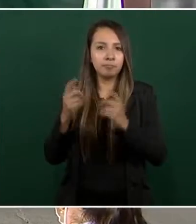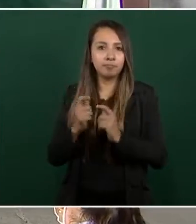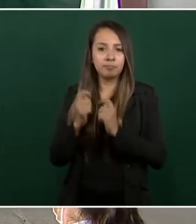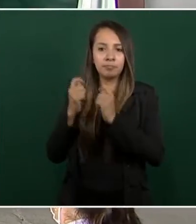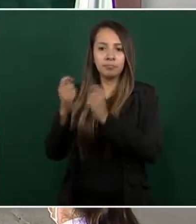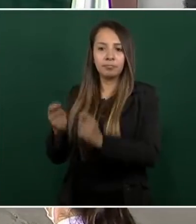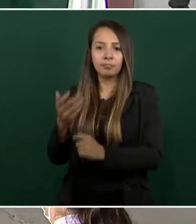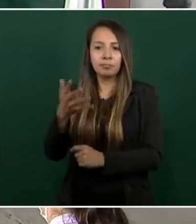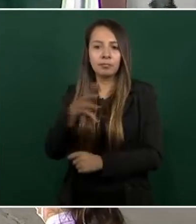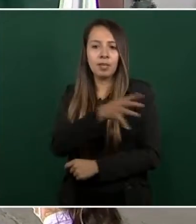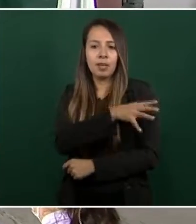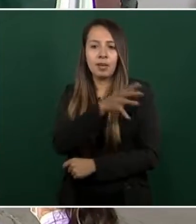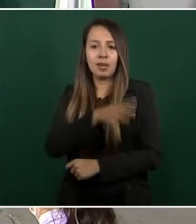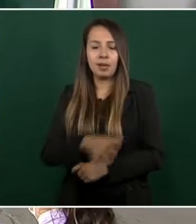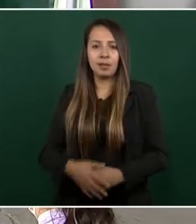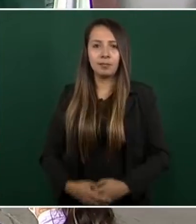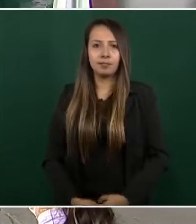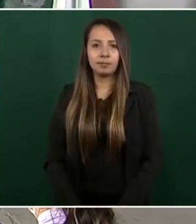Rodríguez Bucio.